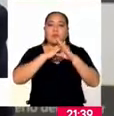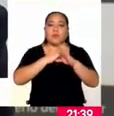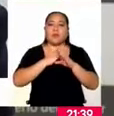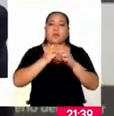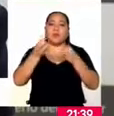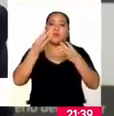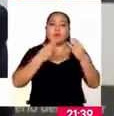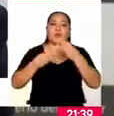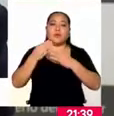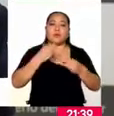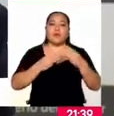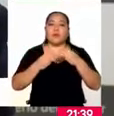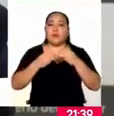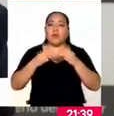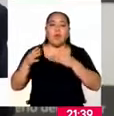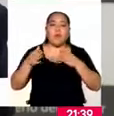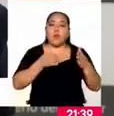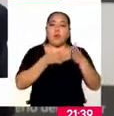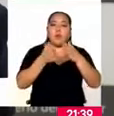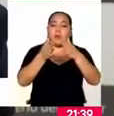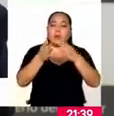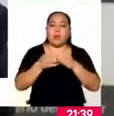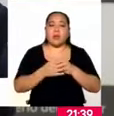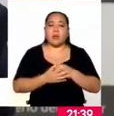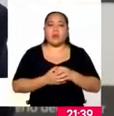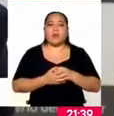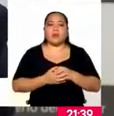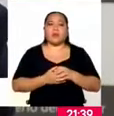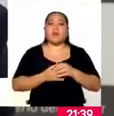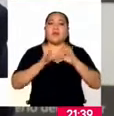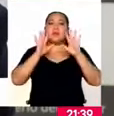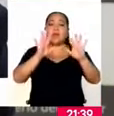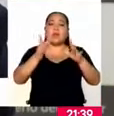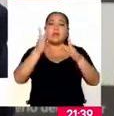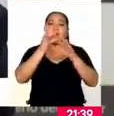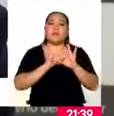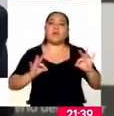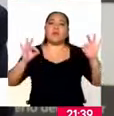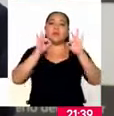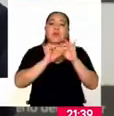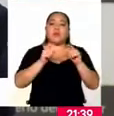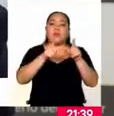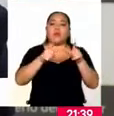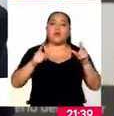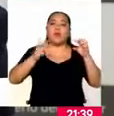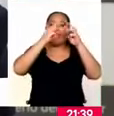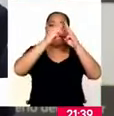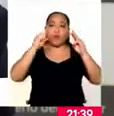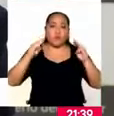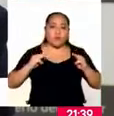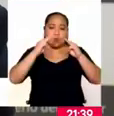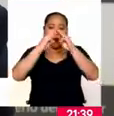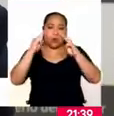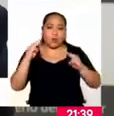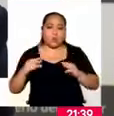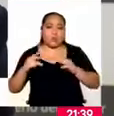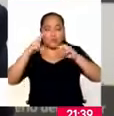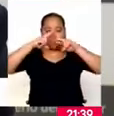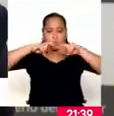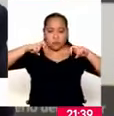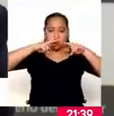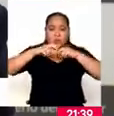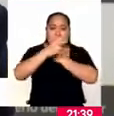turístico que permite la atracción a 10 importantes centros arqueológicos ha sido normal, aunque muy limitada